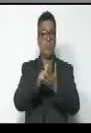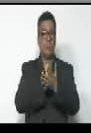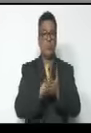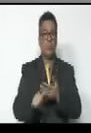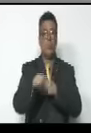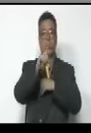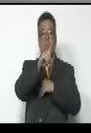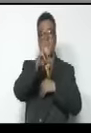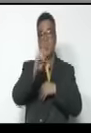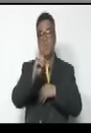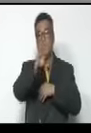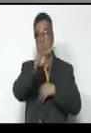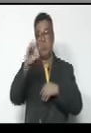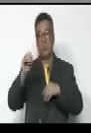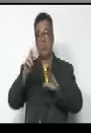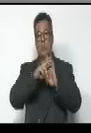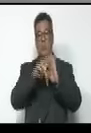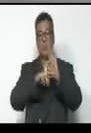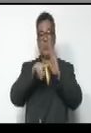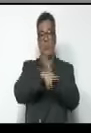artículo 140 del